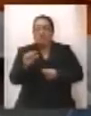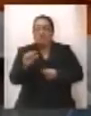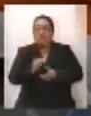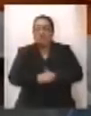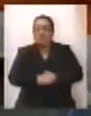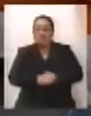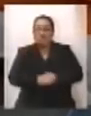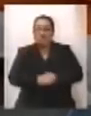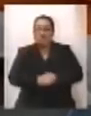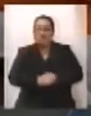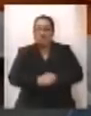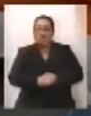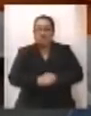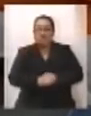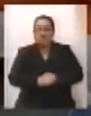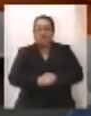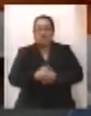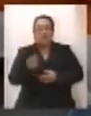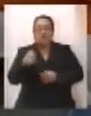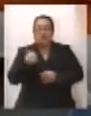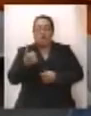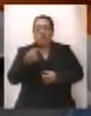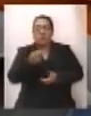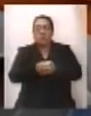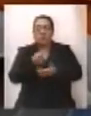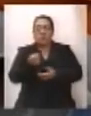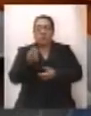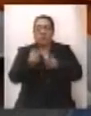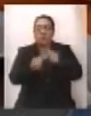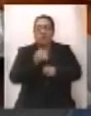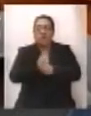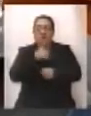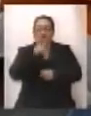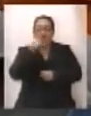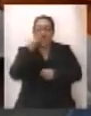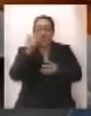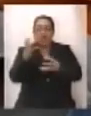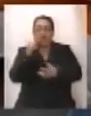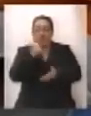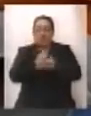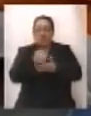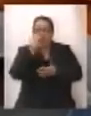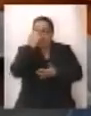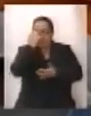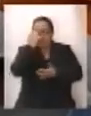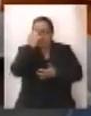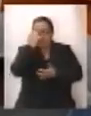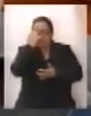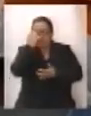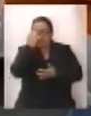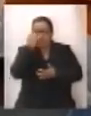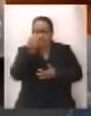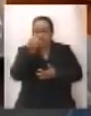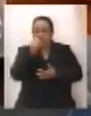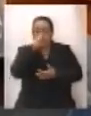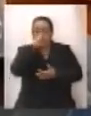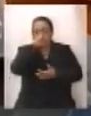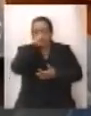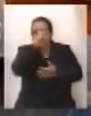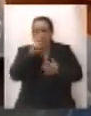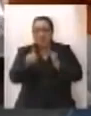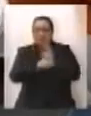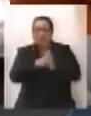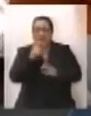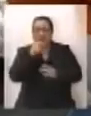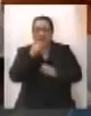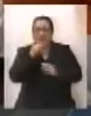minúsculos. No tienen buenos sueldos los trabajadores. Ayer se ha querido aprobar una ley para el trabajo